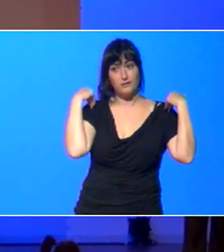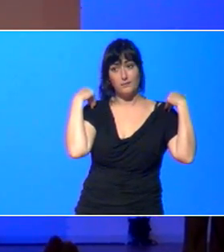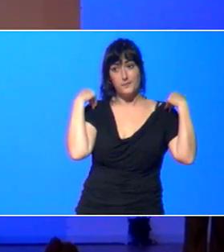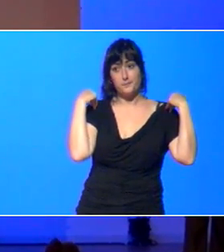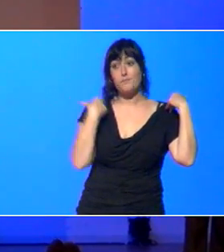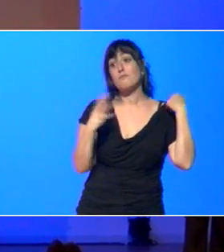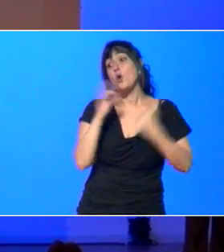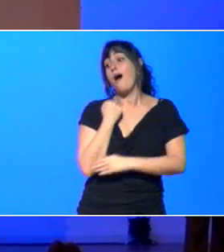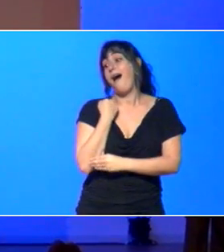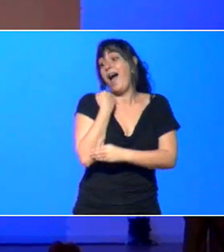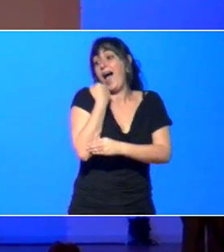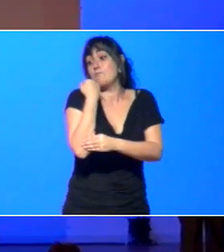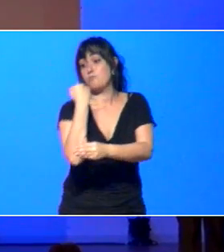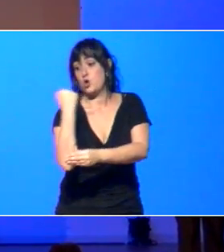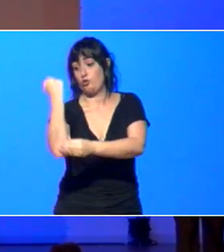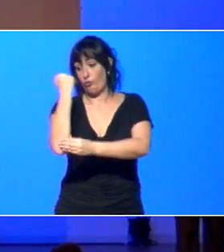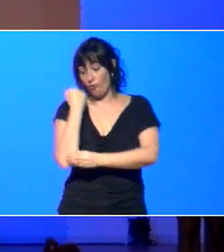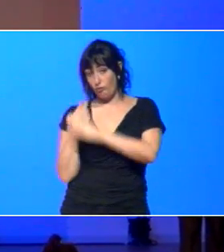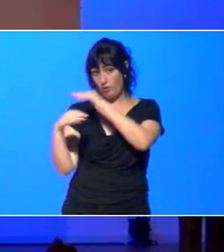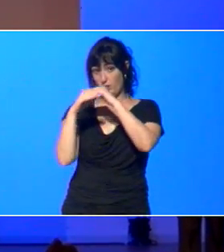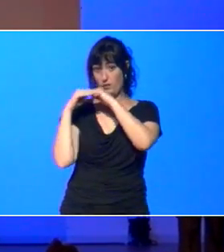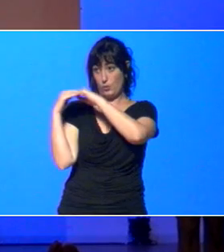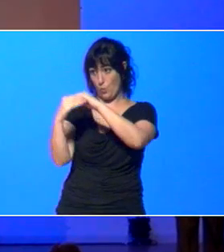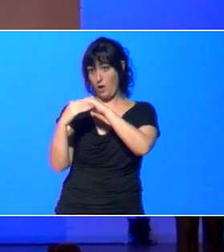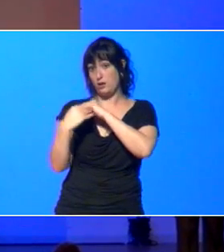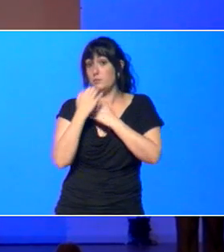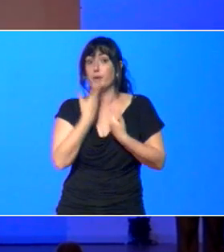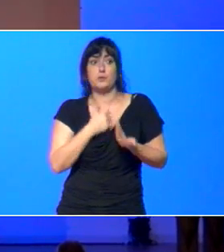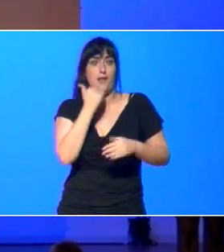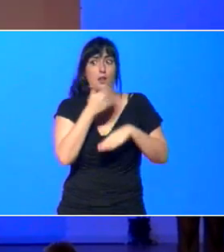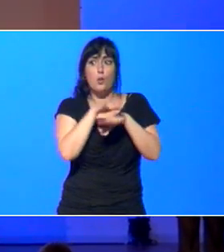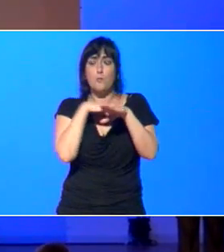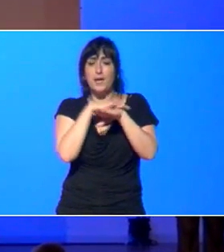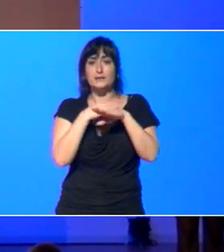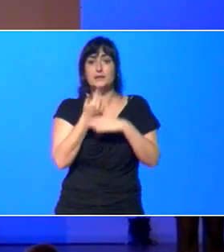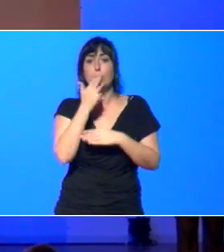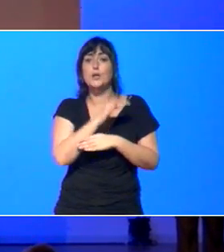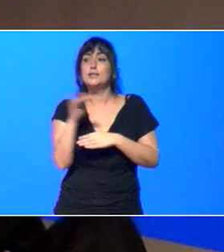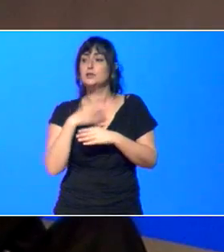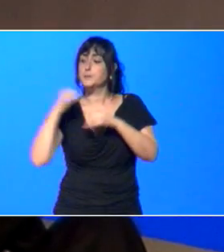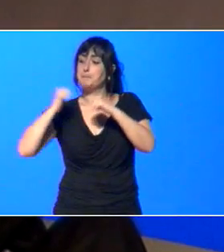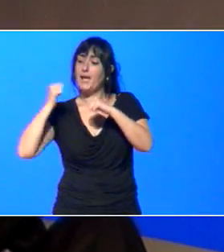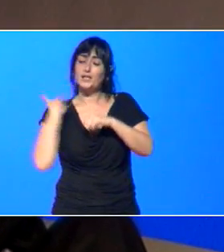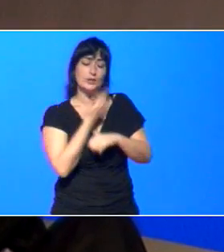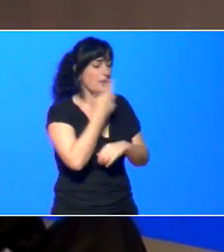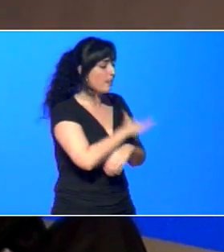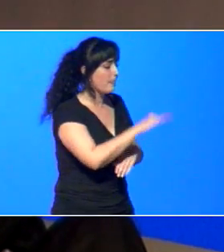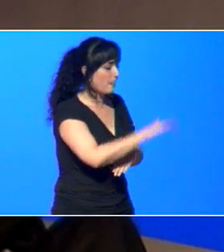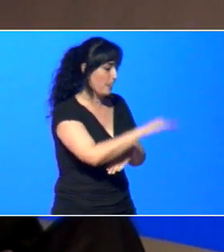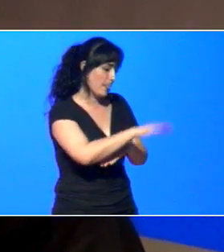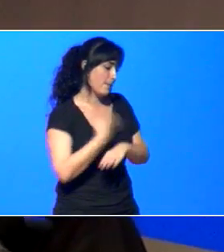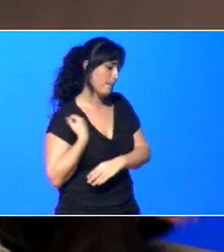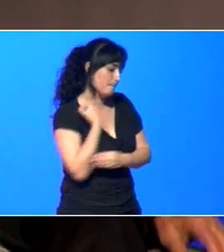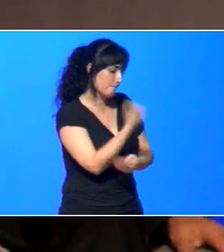apoyo entre iguales, que es básico. O sea, niños más mayores que se responsabilizan de niños más pequeños, entiendo que van por ahí, o que les